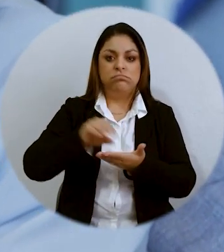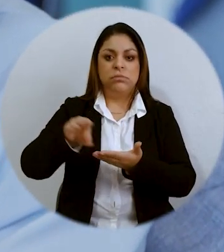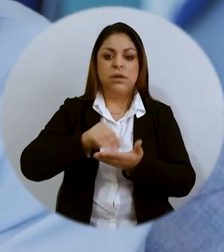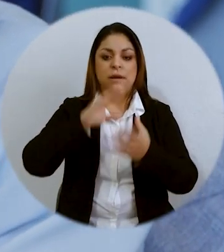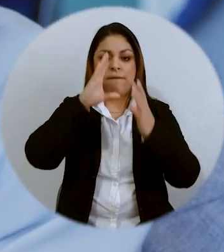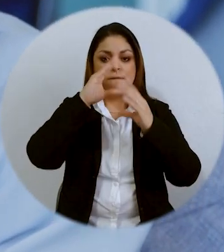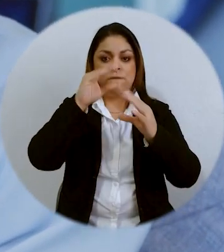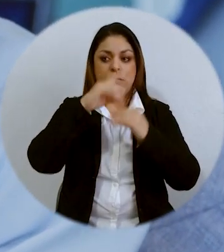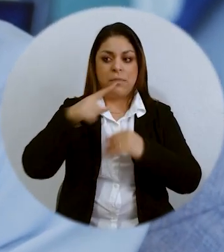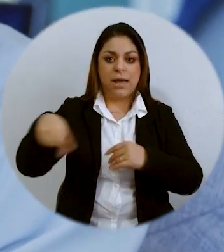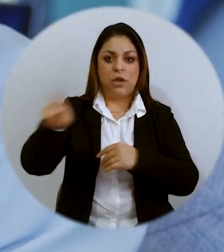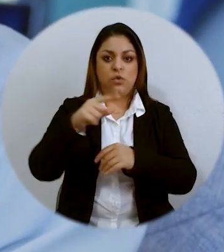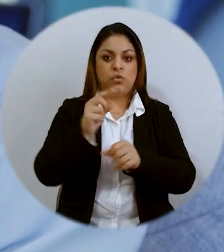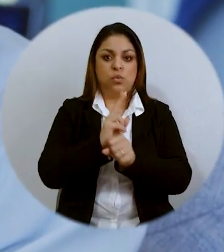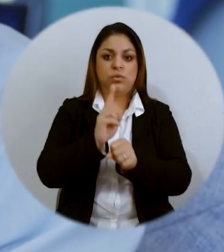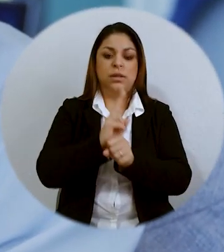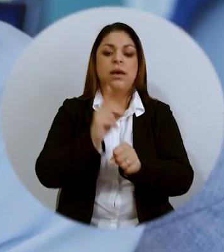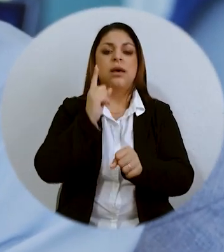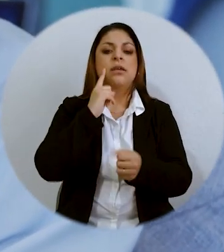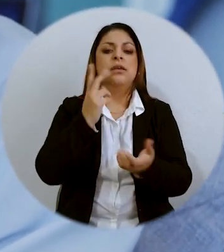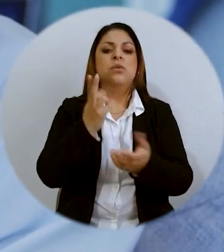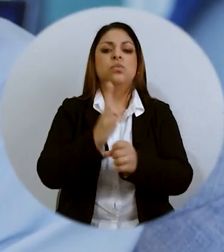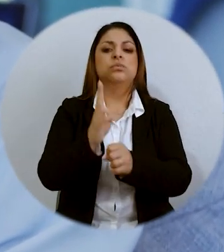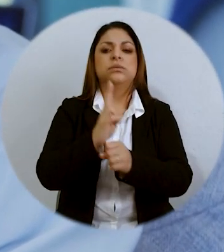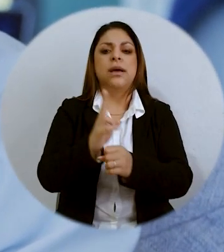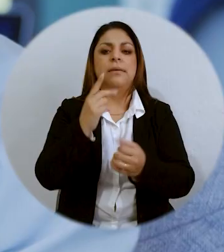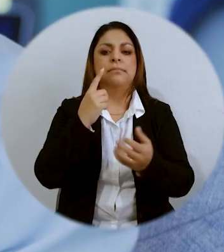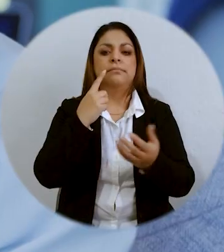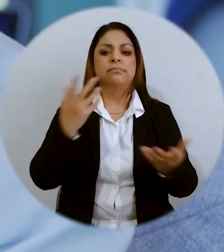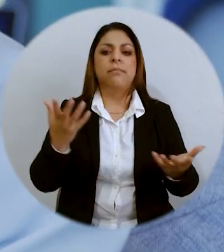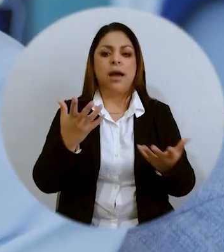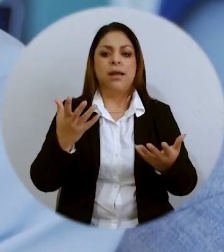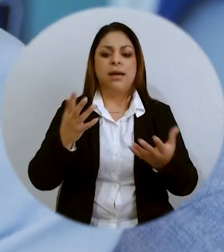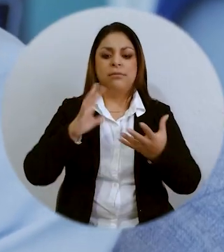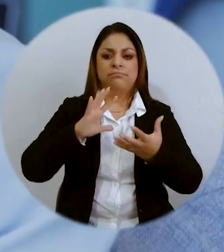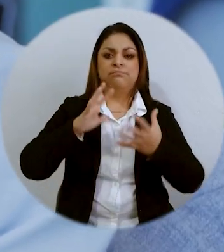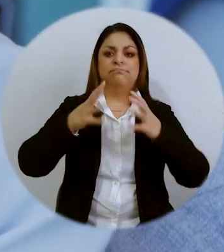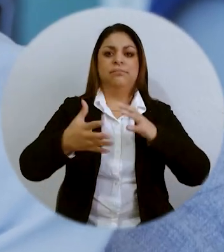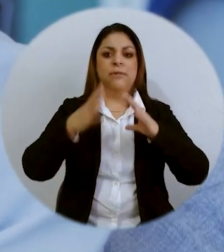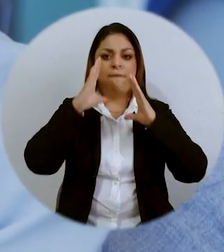que se encargue de tomar esos datos que ellos generan y utilizarla para